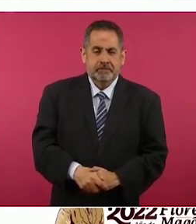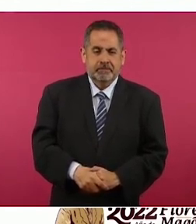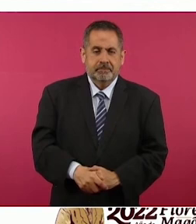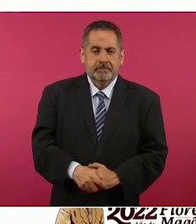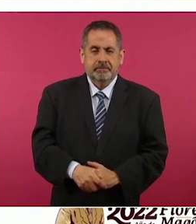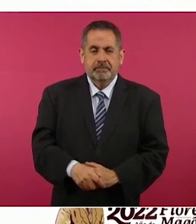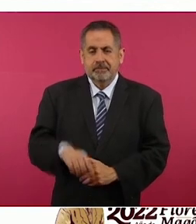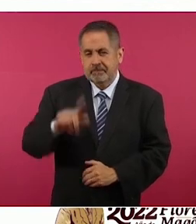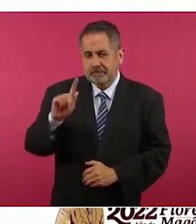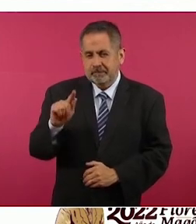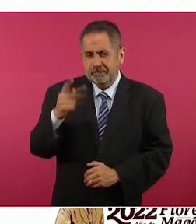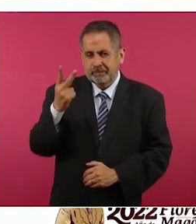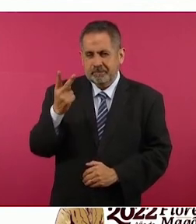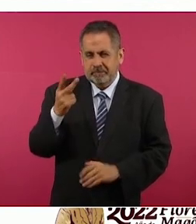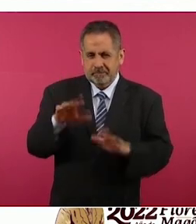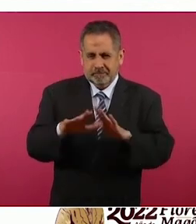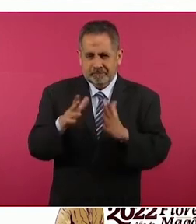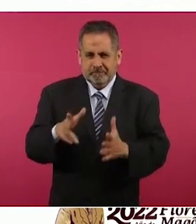$72,000 barriles.